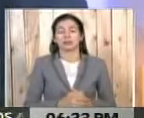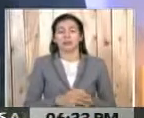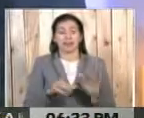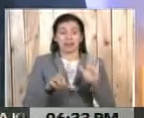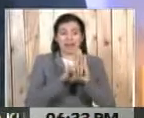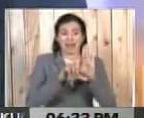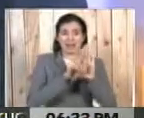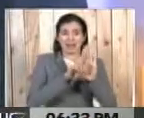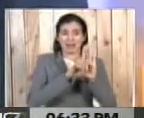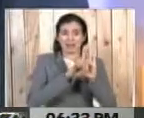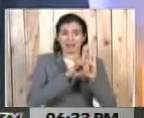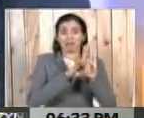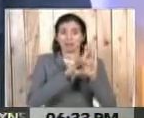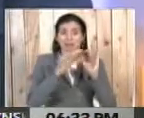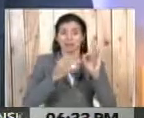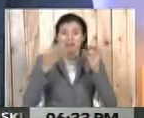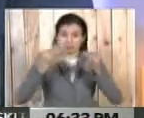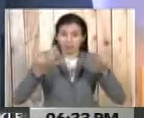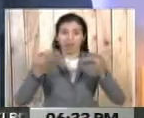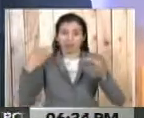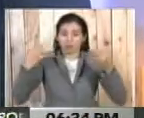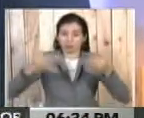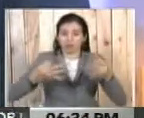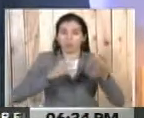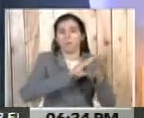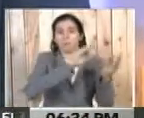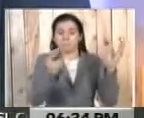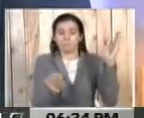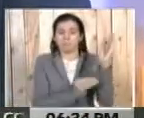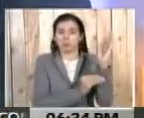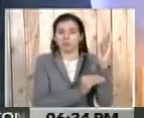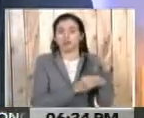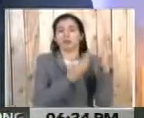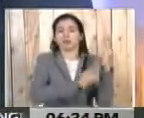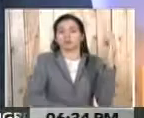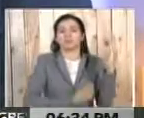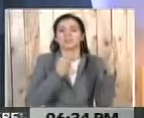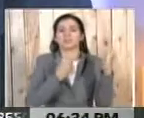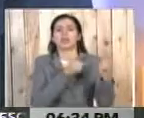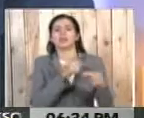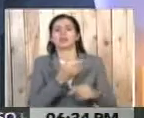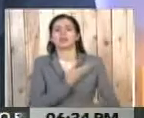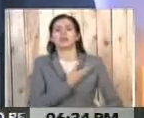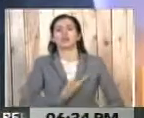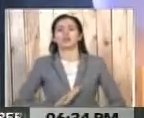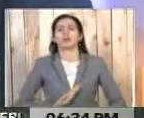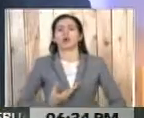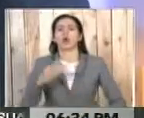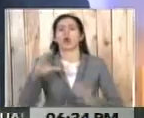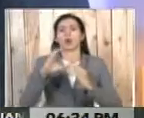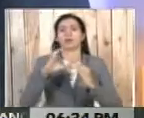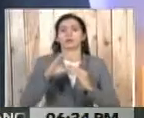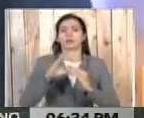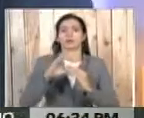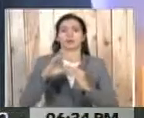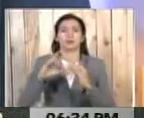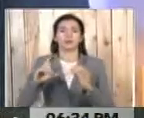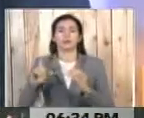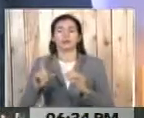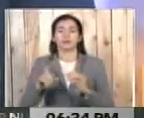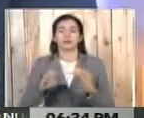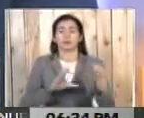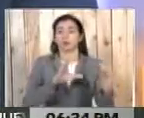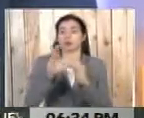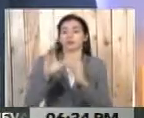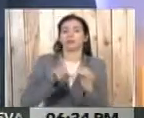pasaron a disposiciones transitorias, donde ellos más o menos se declaran dueños de Conatel. Conatel pasa a ser un ente adscrito a la Asamblea. No, un ente adscrito a